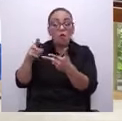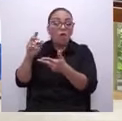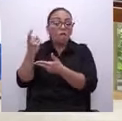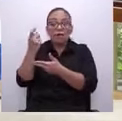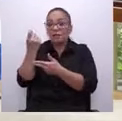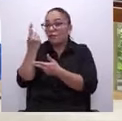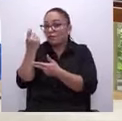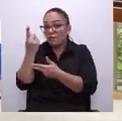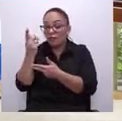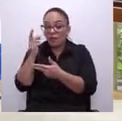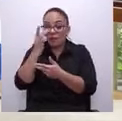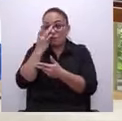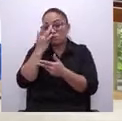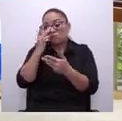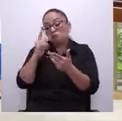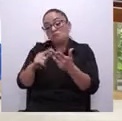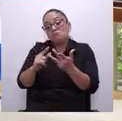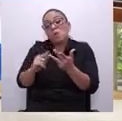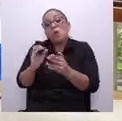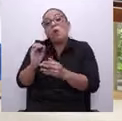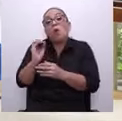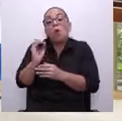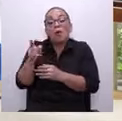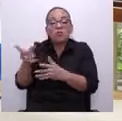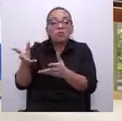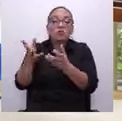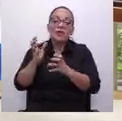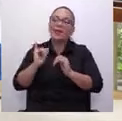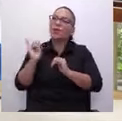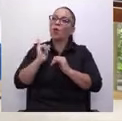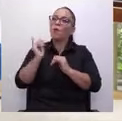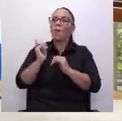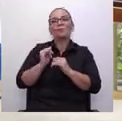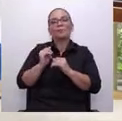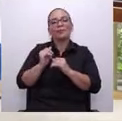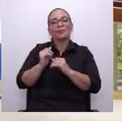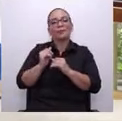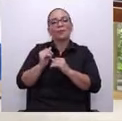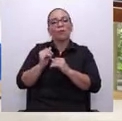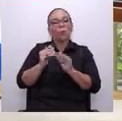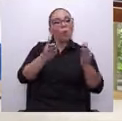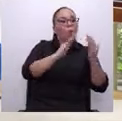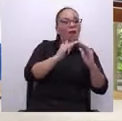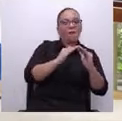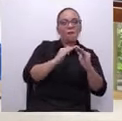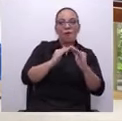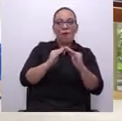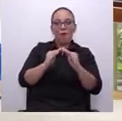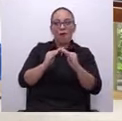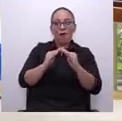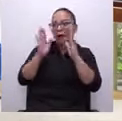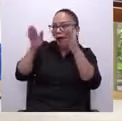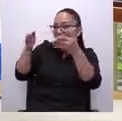o porque quieren un minuto de atención del pueblo porque